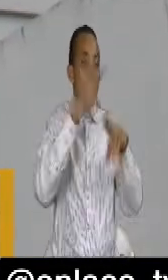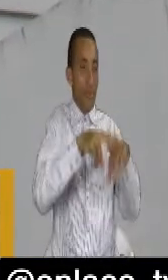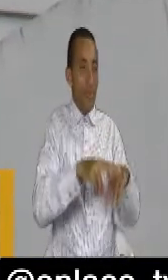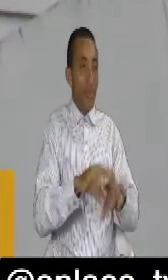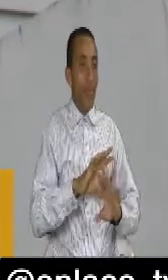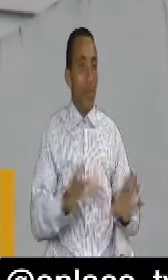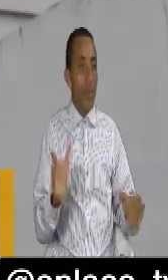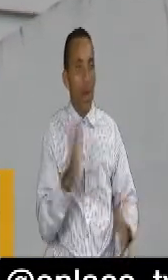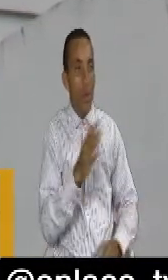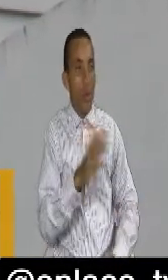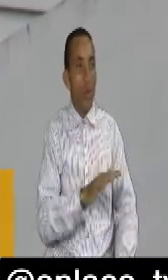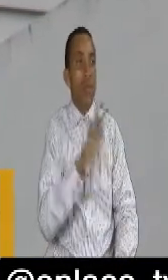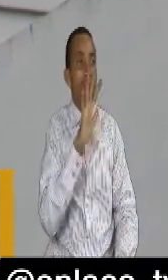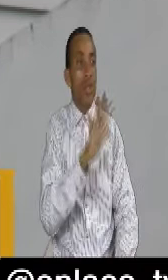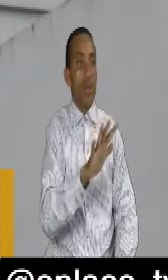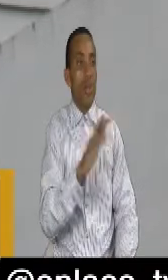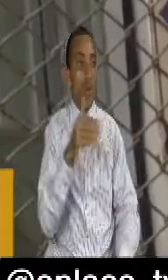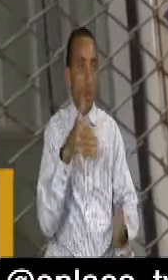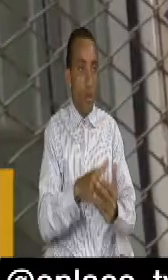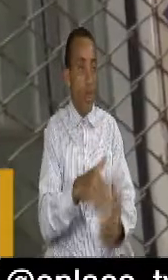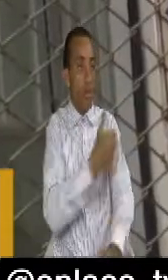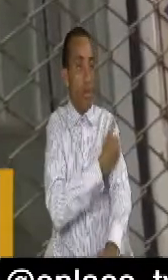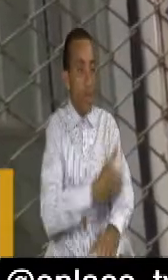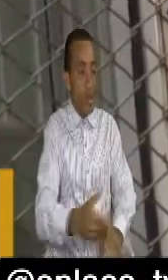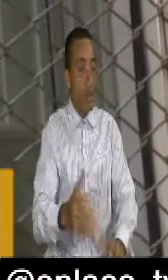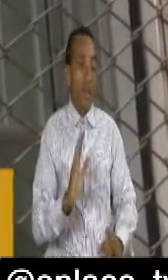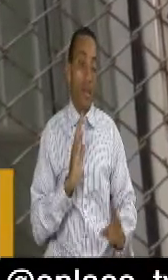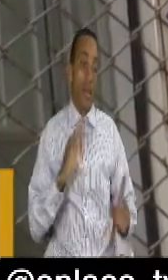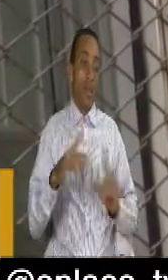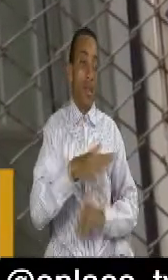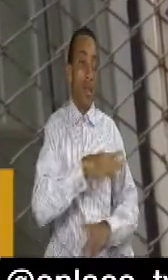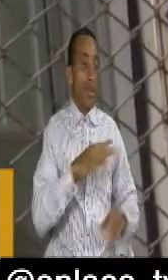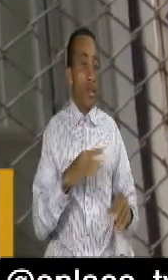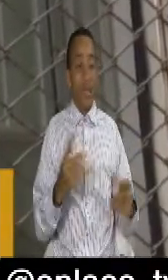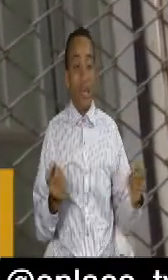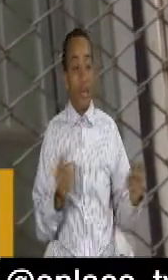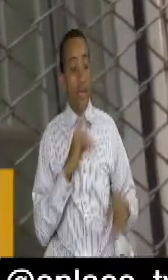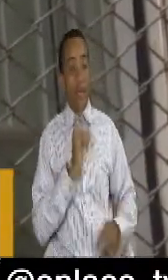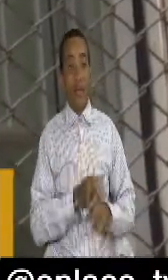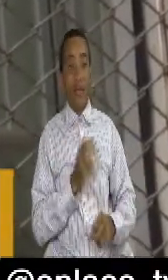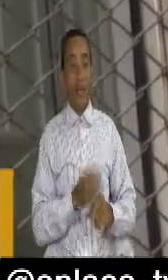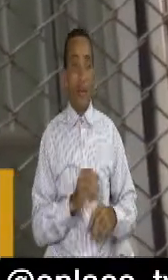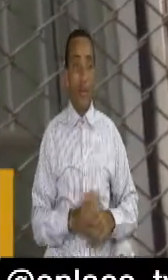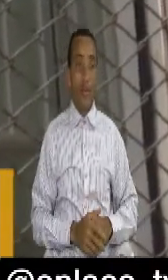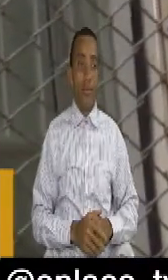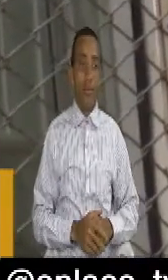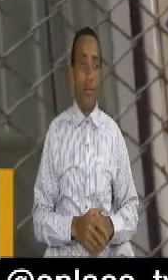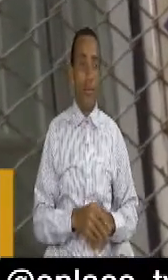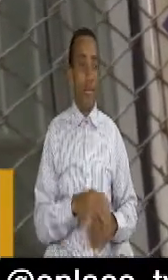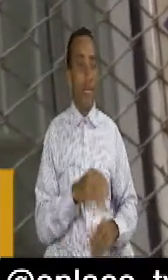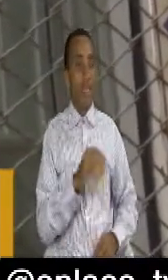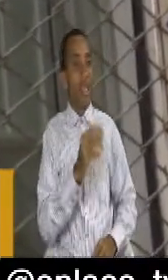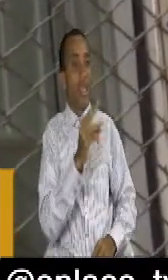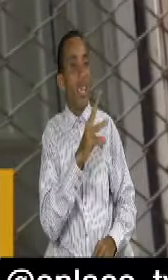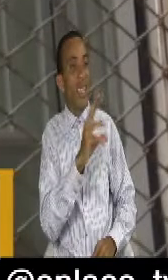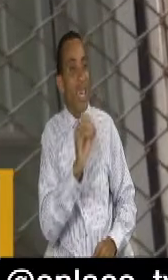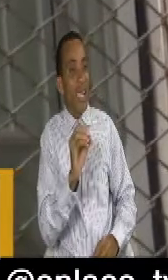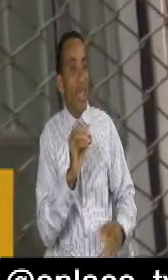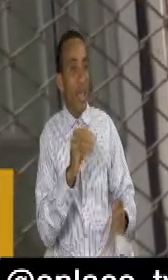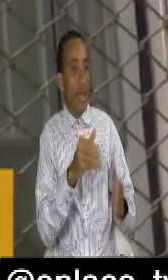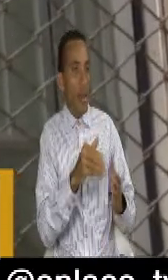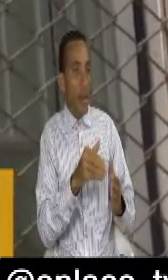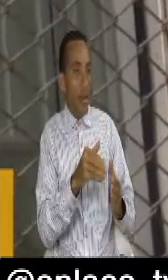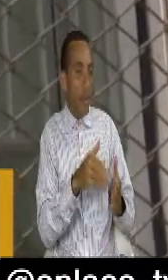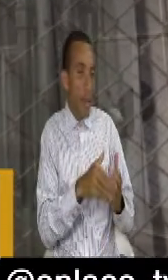los 5.000 millones de pesos, una situación que se me vuelve inmanejable. No es justo con 30.000 usuarios que